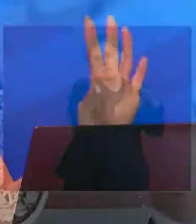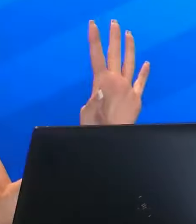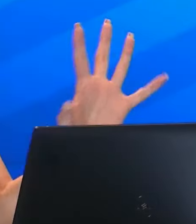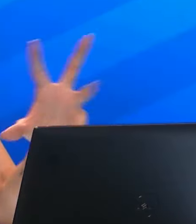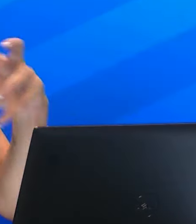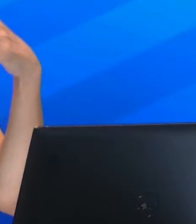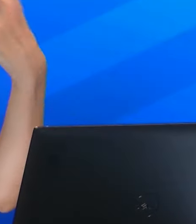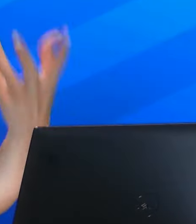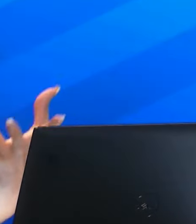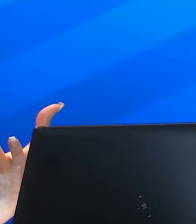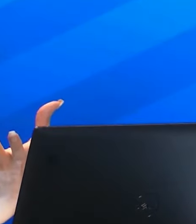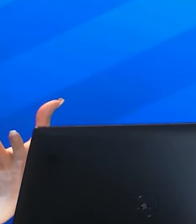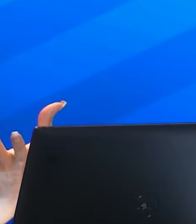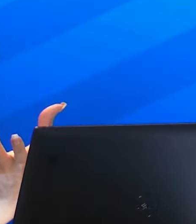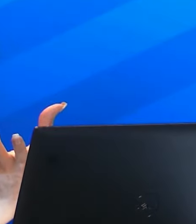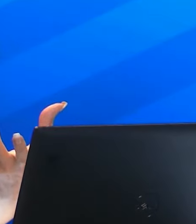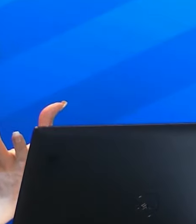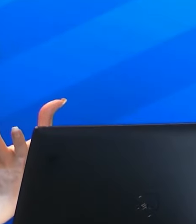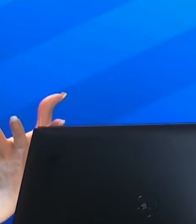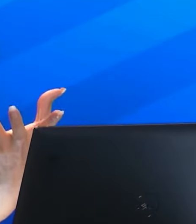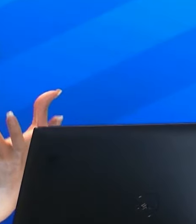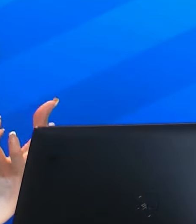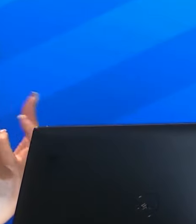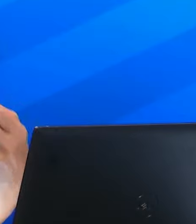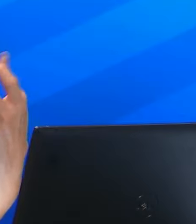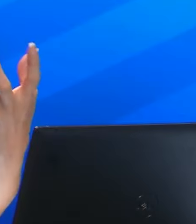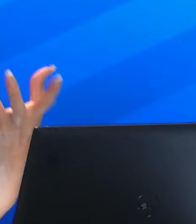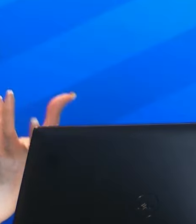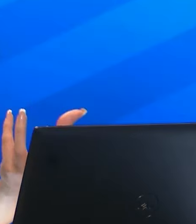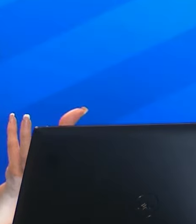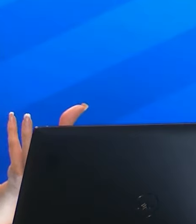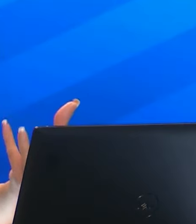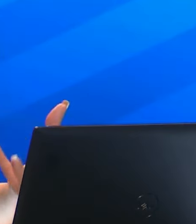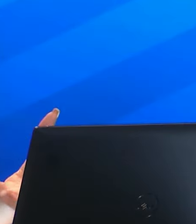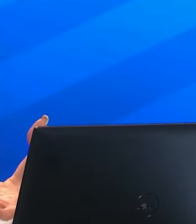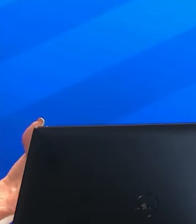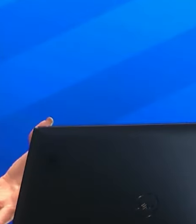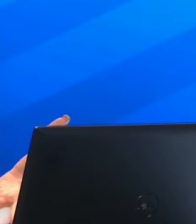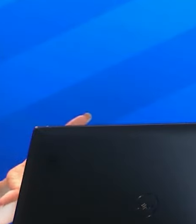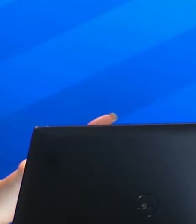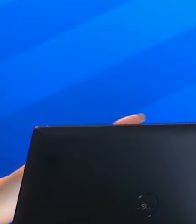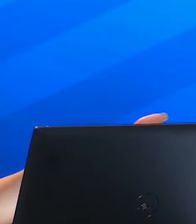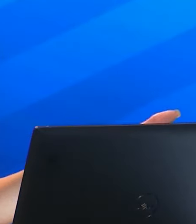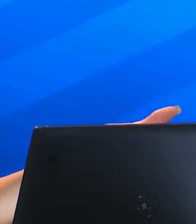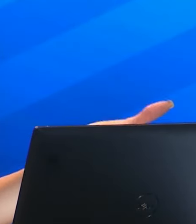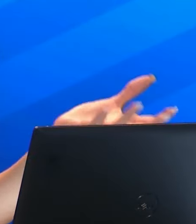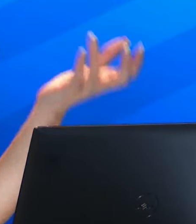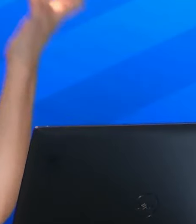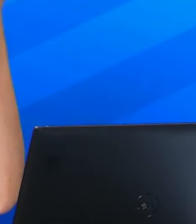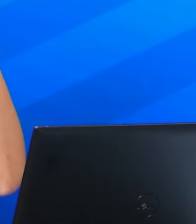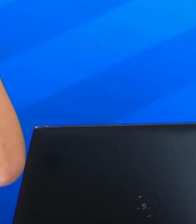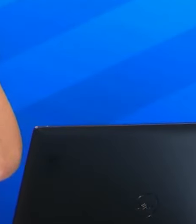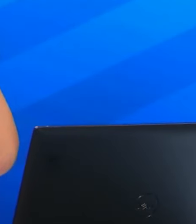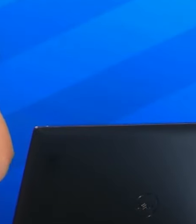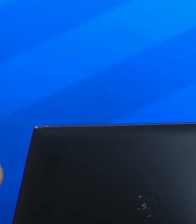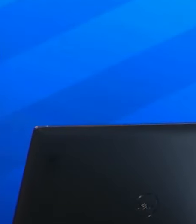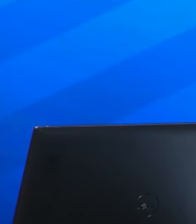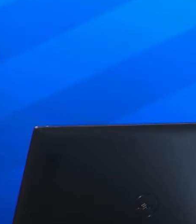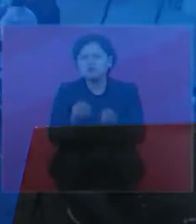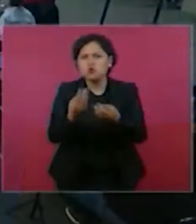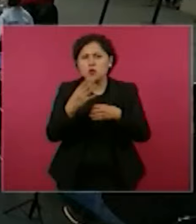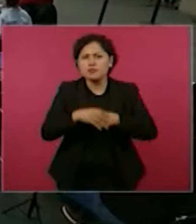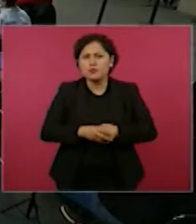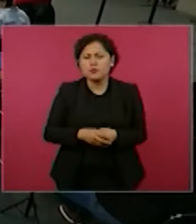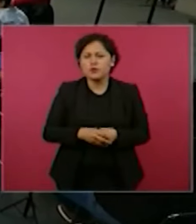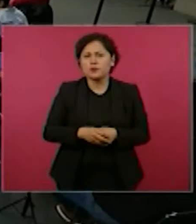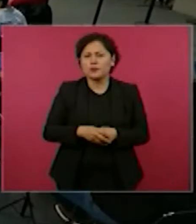vaya a pasar. ¿Tú sí ves un voto escondido, un voto oculto, rollo, o crees que esto...? Mira, siempre hay voto oculto, o sea,